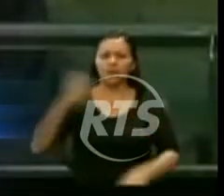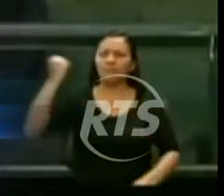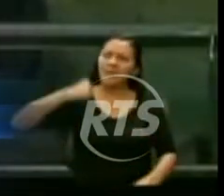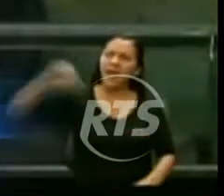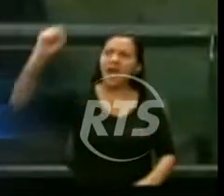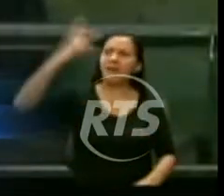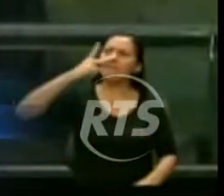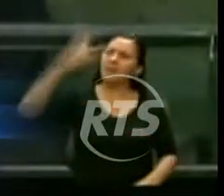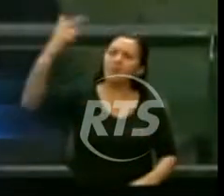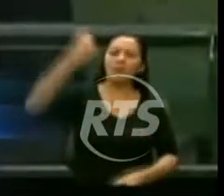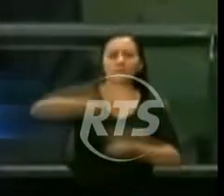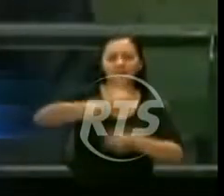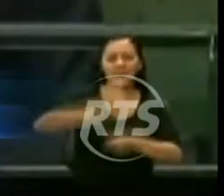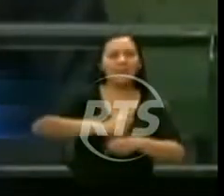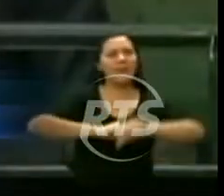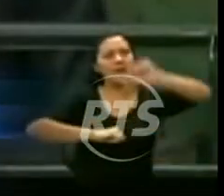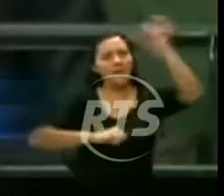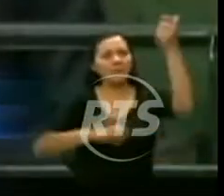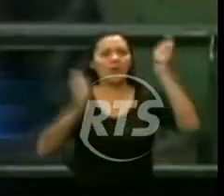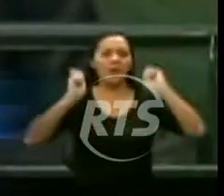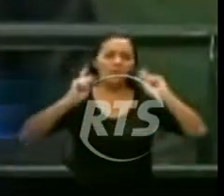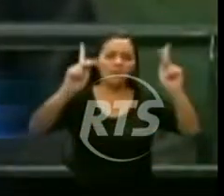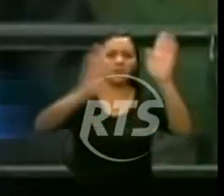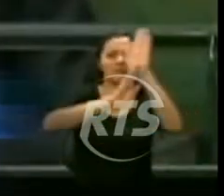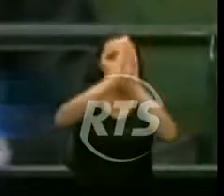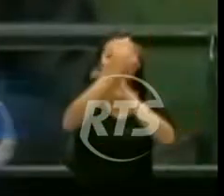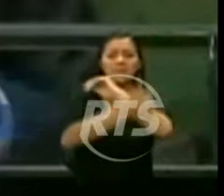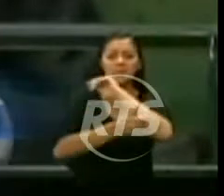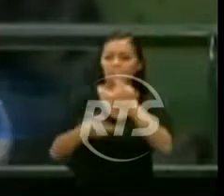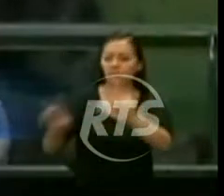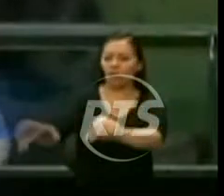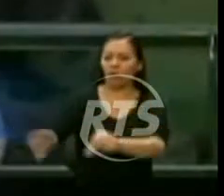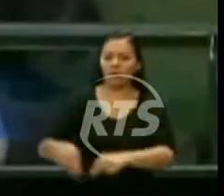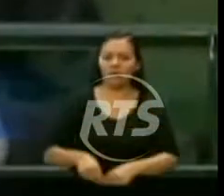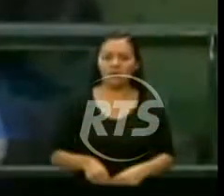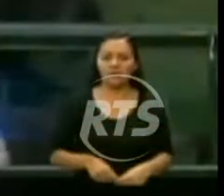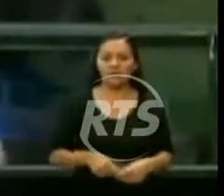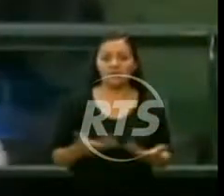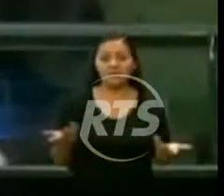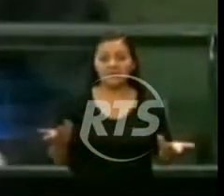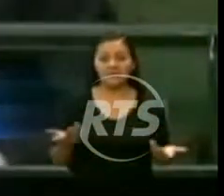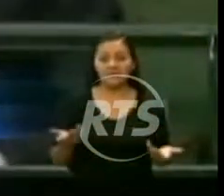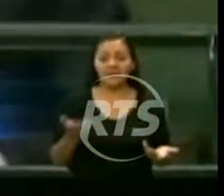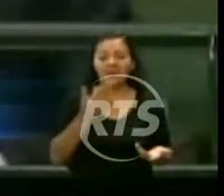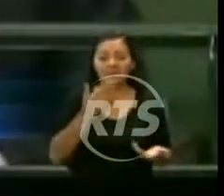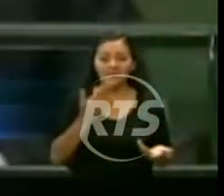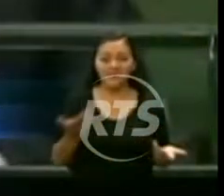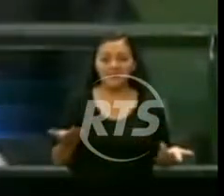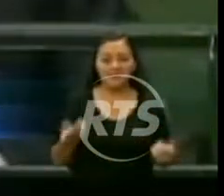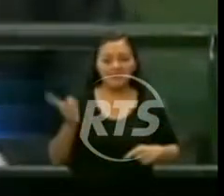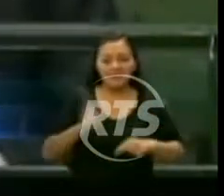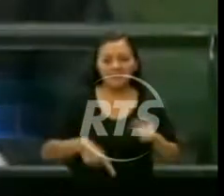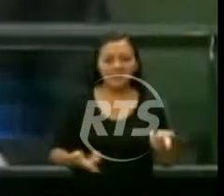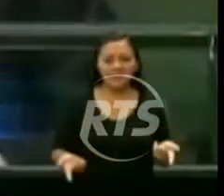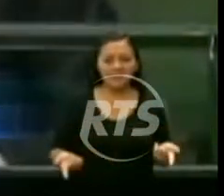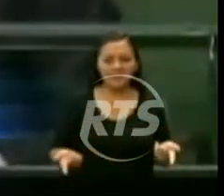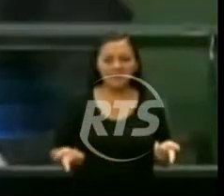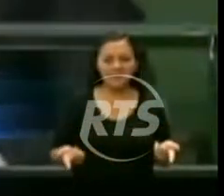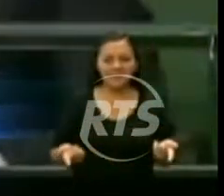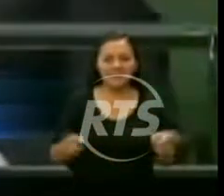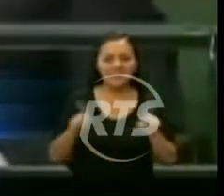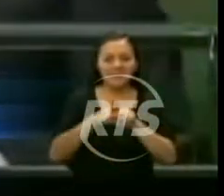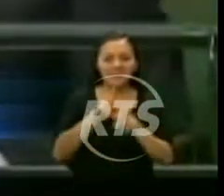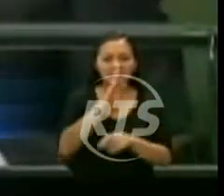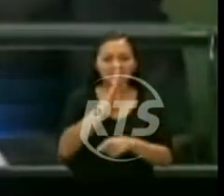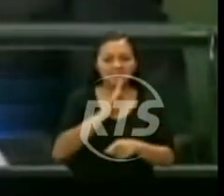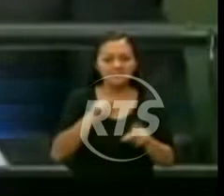buscando un trabajo digno. Esa paradoja es sencillamente intolerable e insostenible